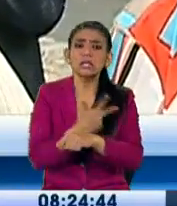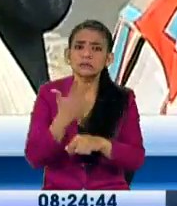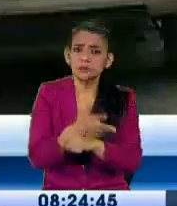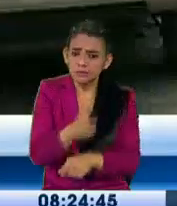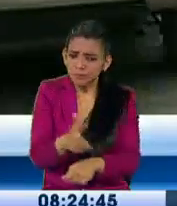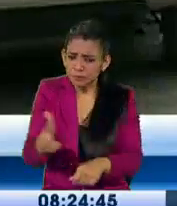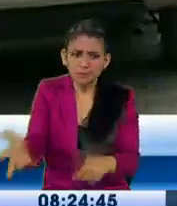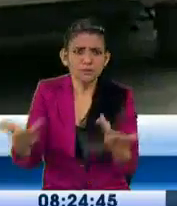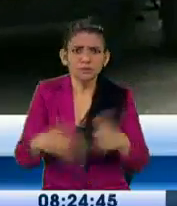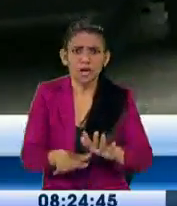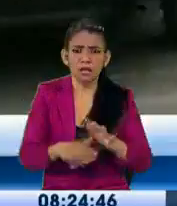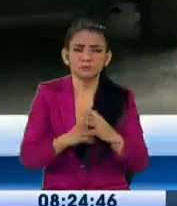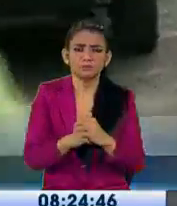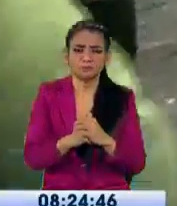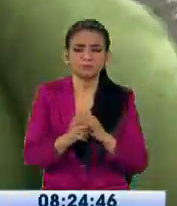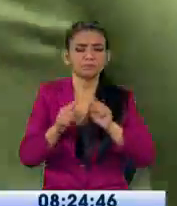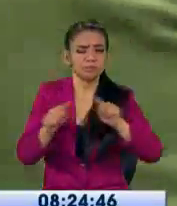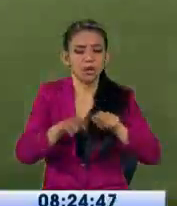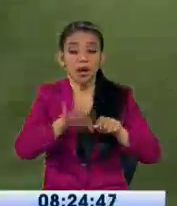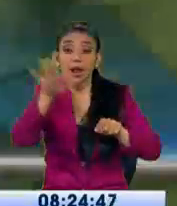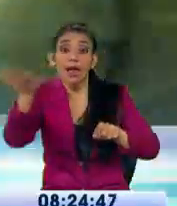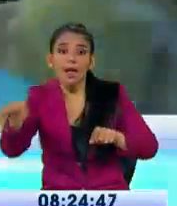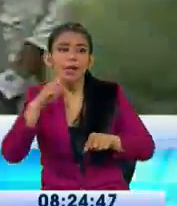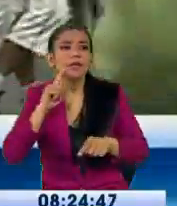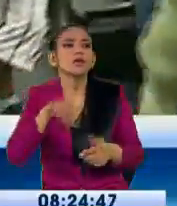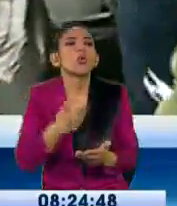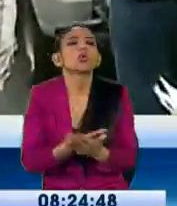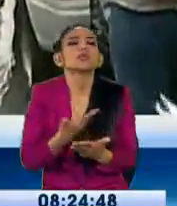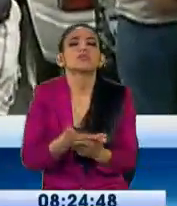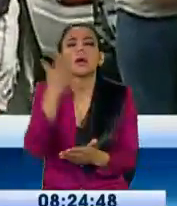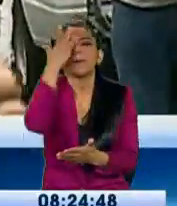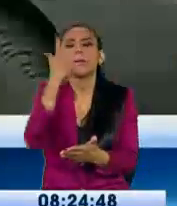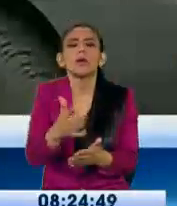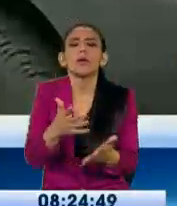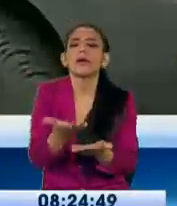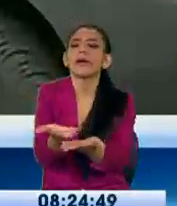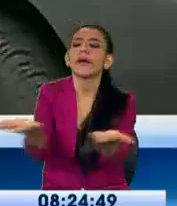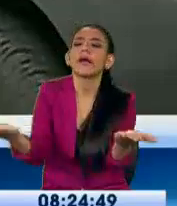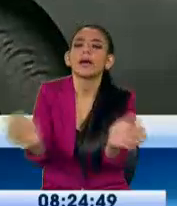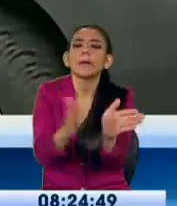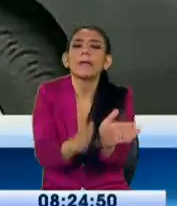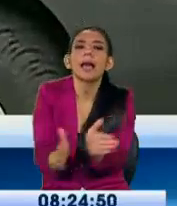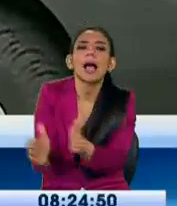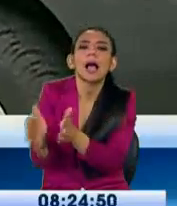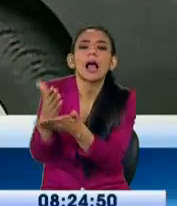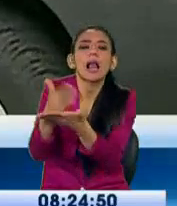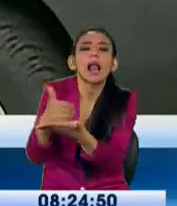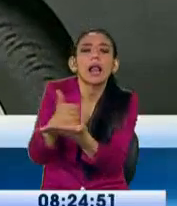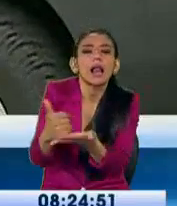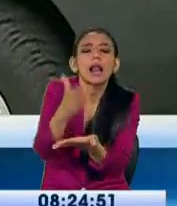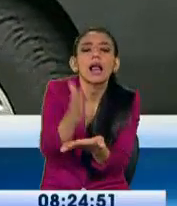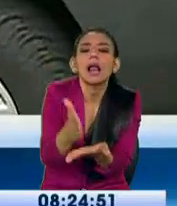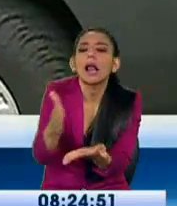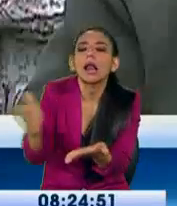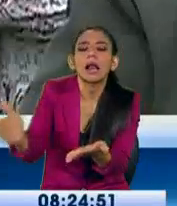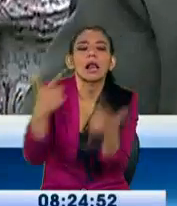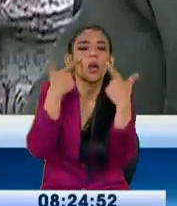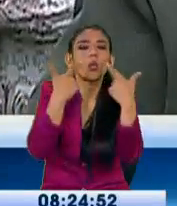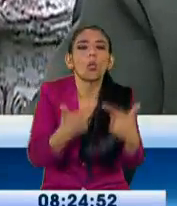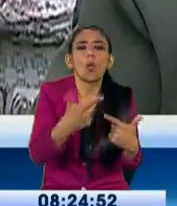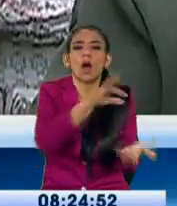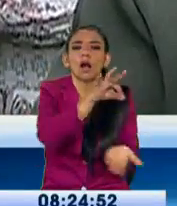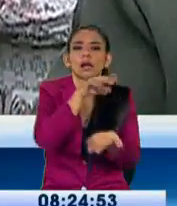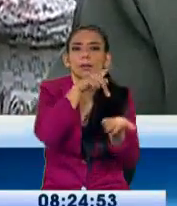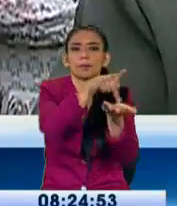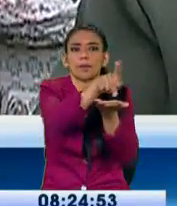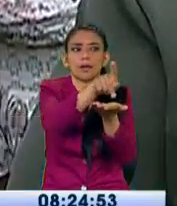invaden del otro lado del or justifican el por optaron por repartirse el espacio público y contratar un guardia ya que las